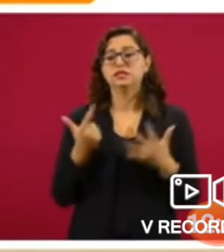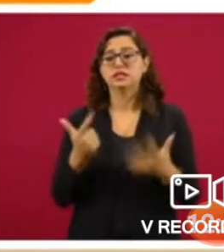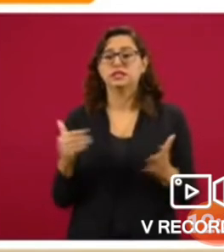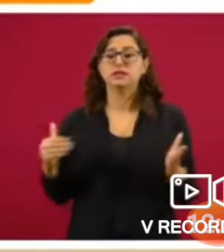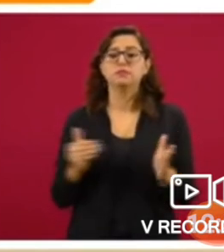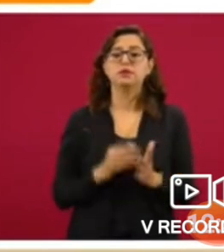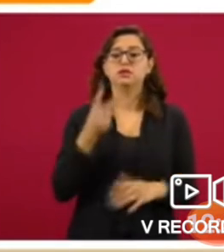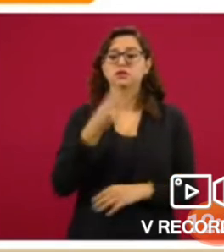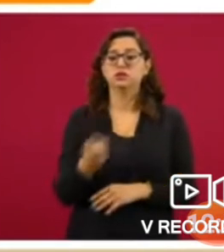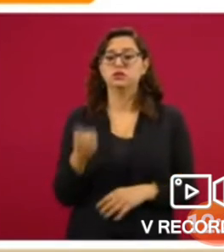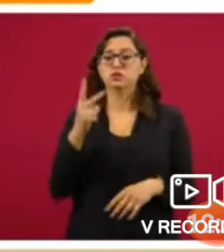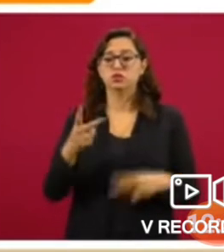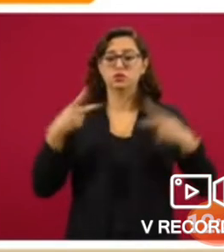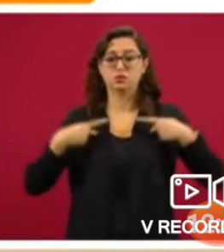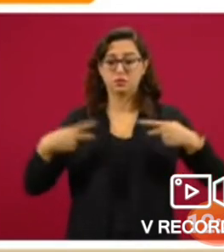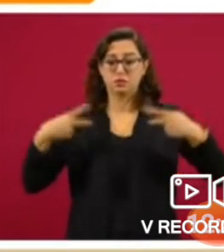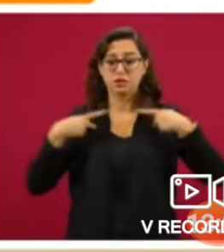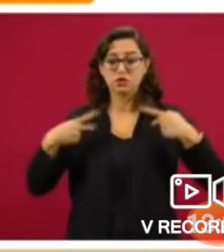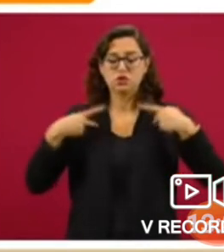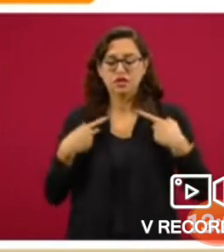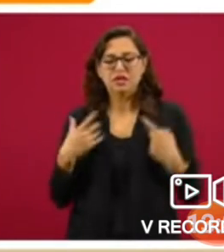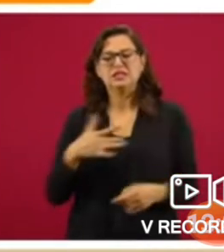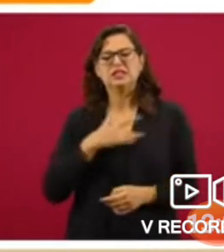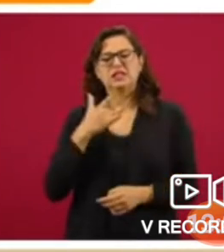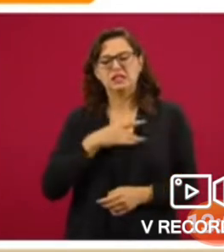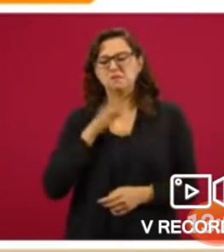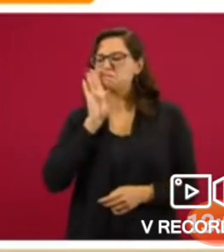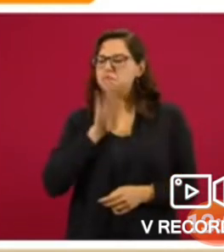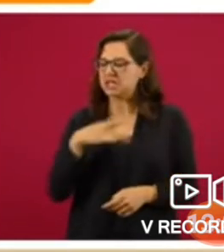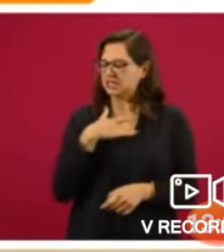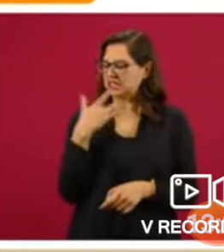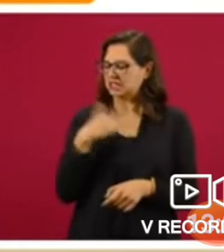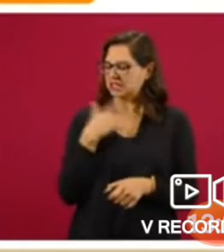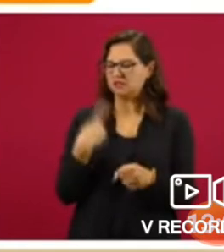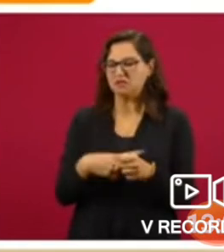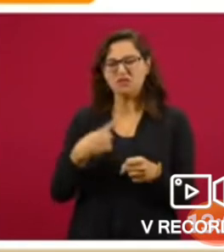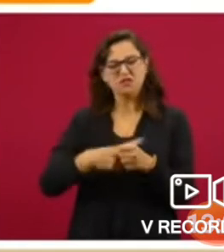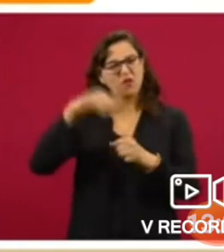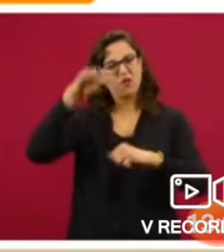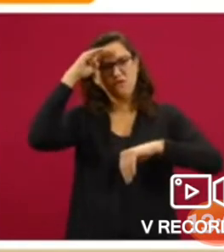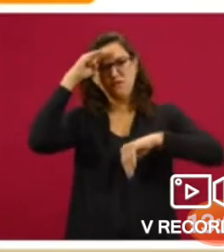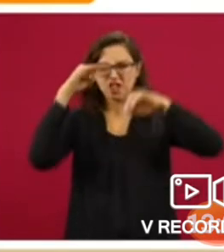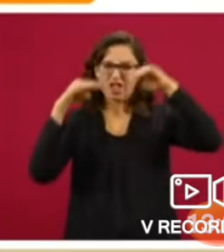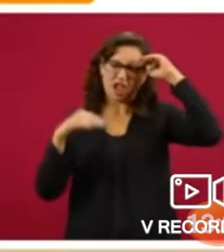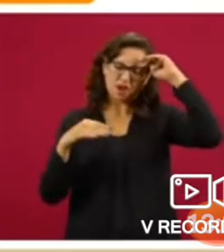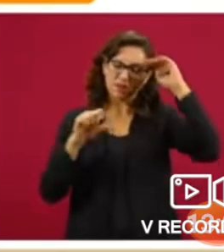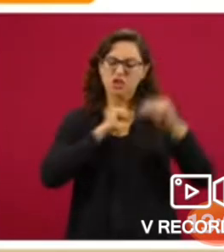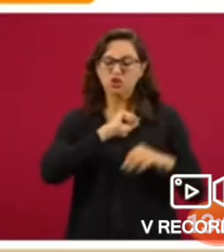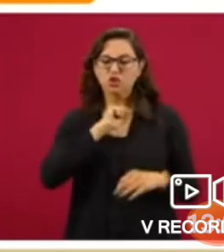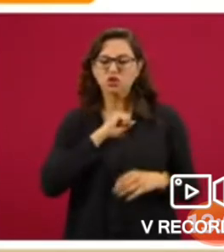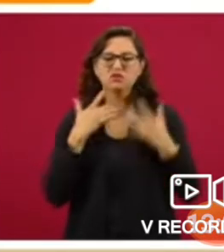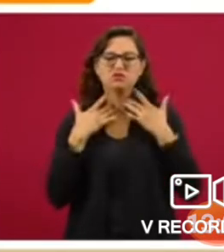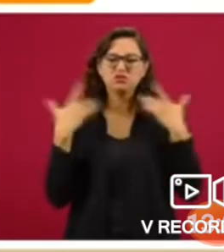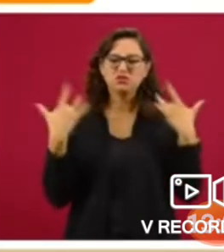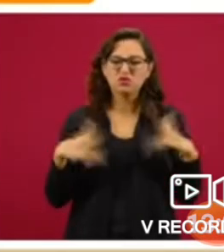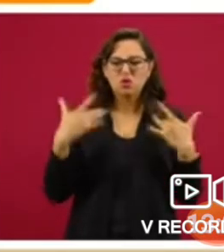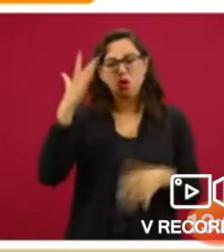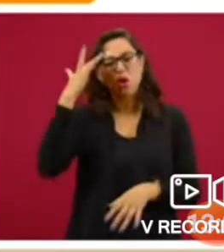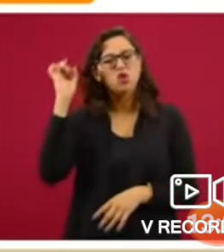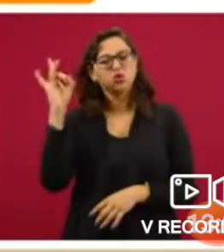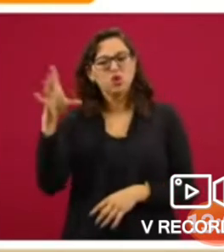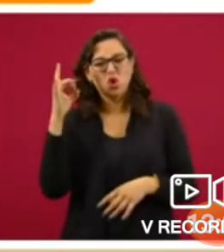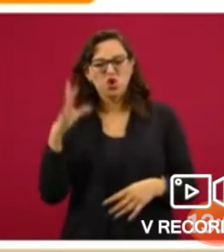2.007.202 casos que se suman, son personas que han tenido los síntomas de COVID, fiebre, tos, dolor de garganta, dolor de cabeza, malestar